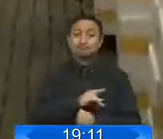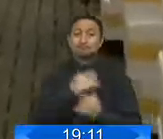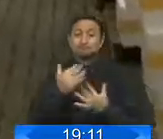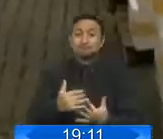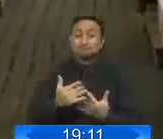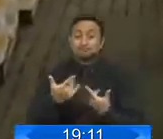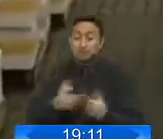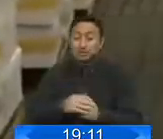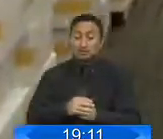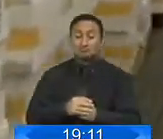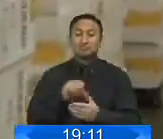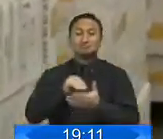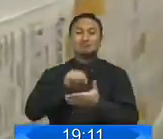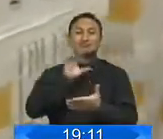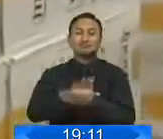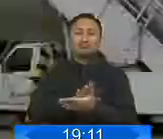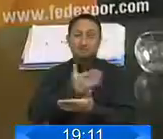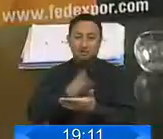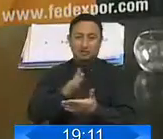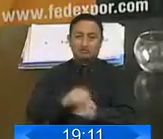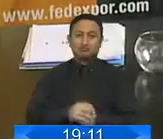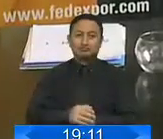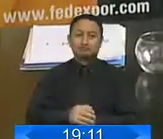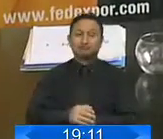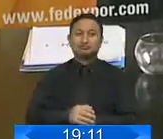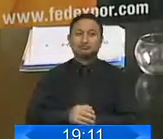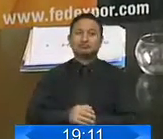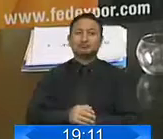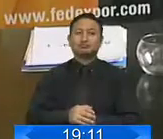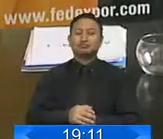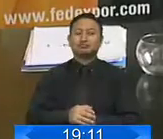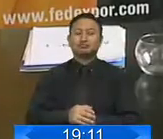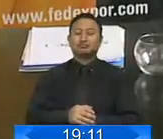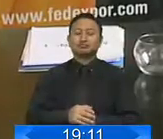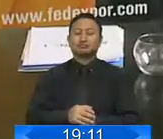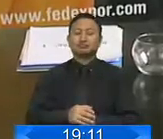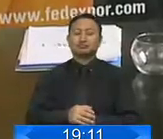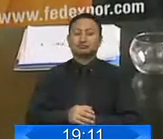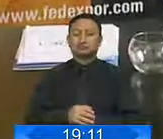se aplique para poder valorarla de mejor manera. En Quito informó Andrea Urbe.